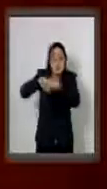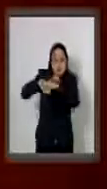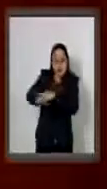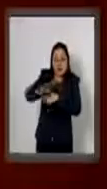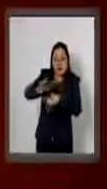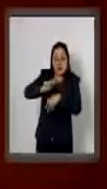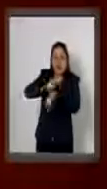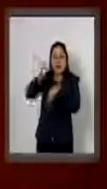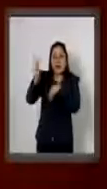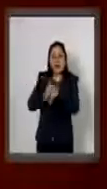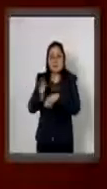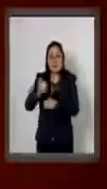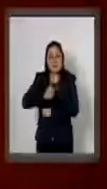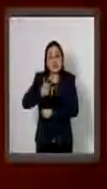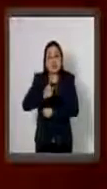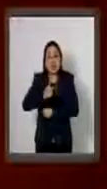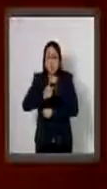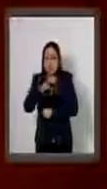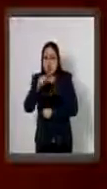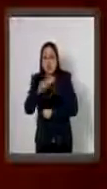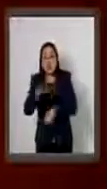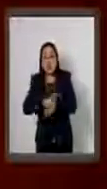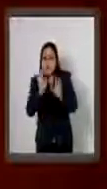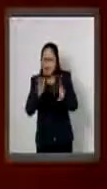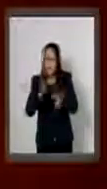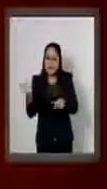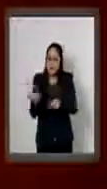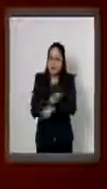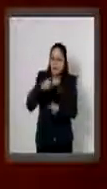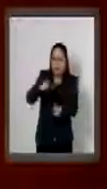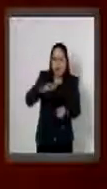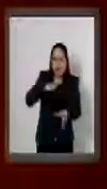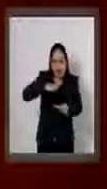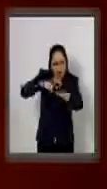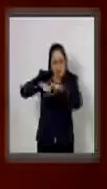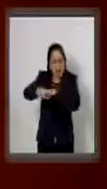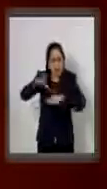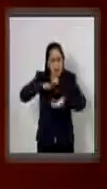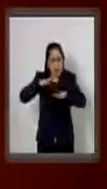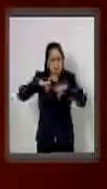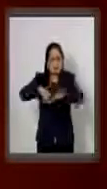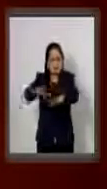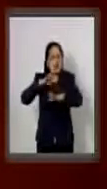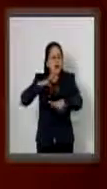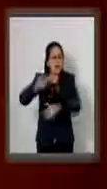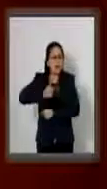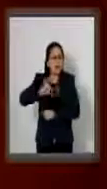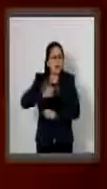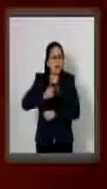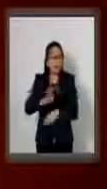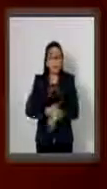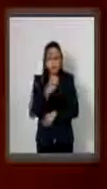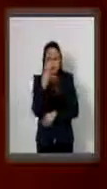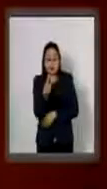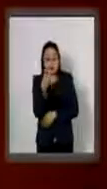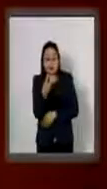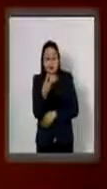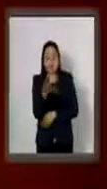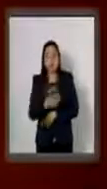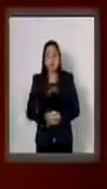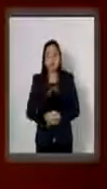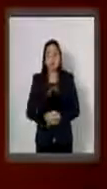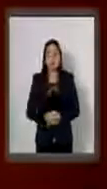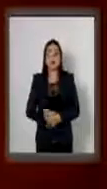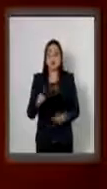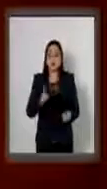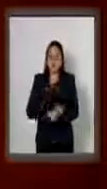el país porque el país ya está militarizado. Sí, en efecto, a consecuencia de ello, tenemos